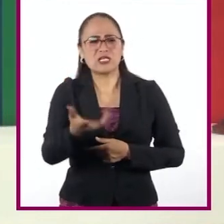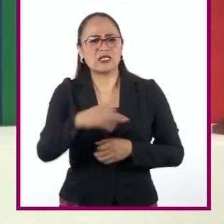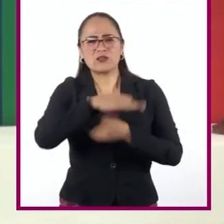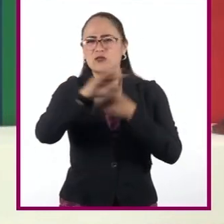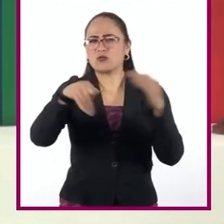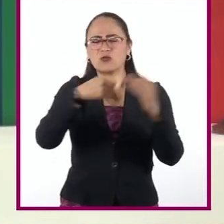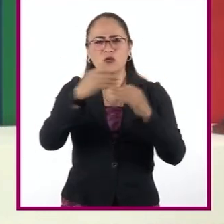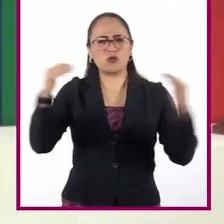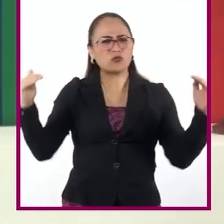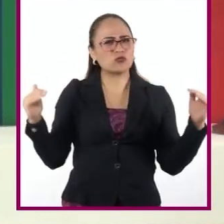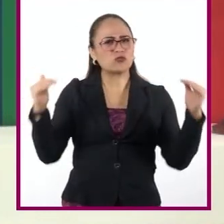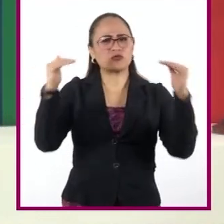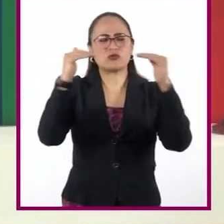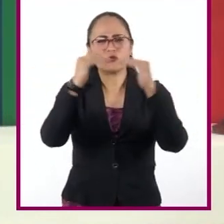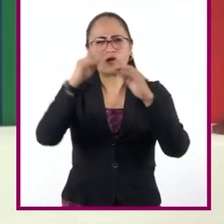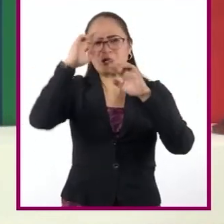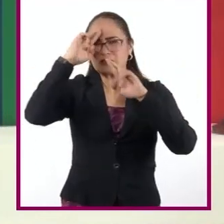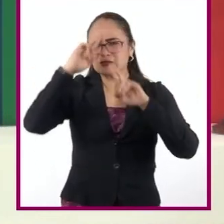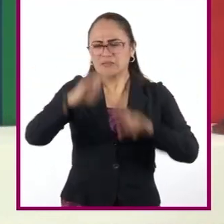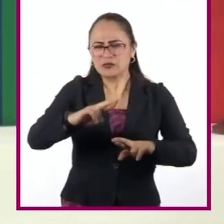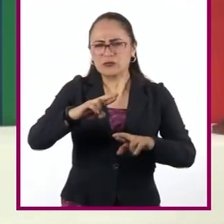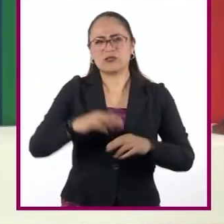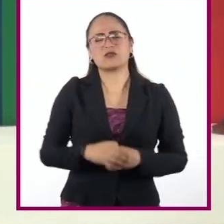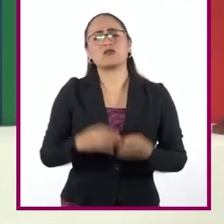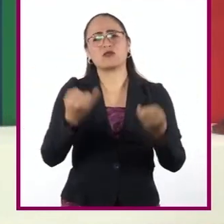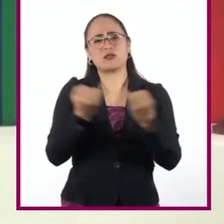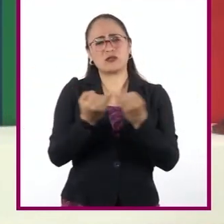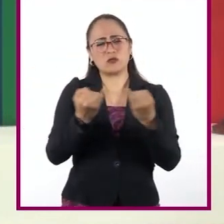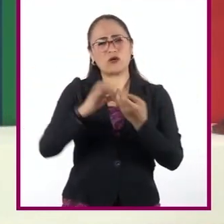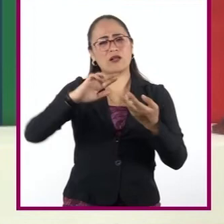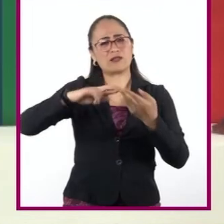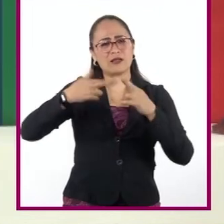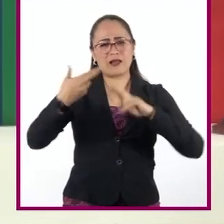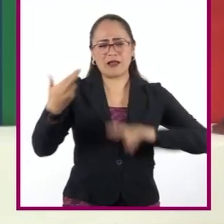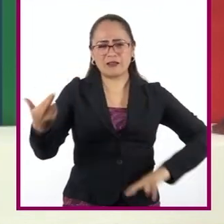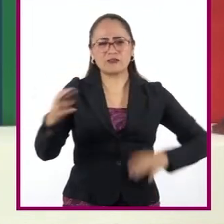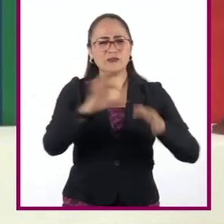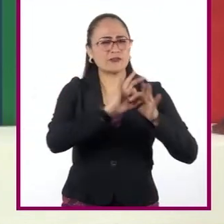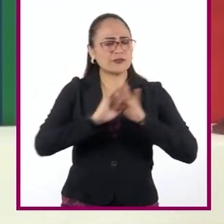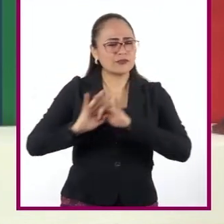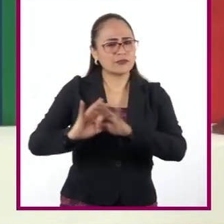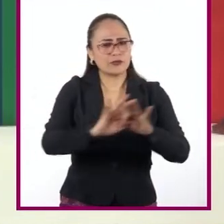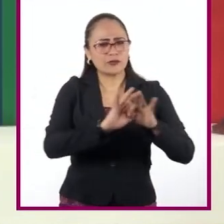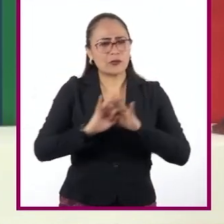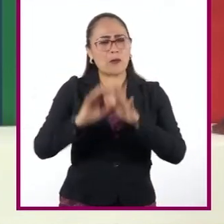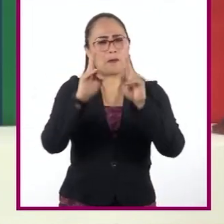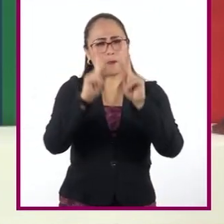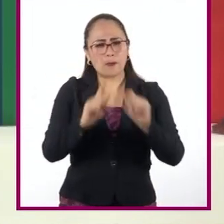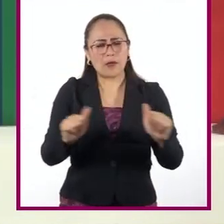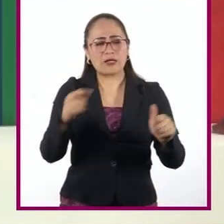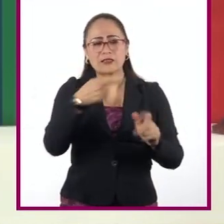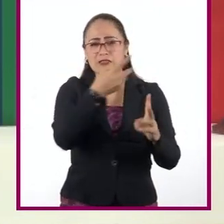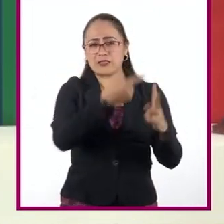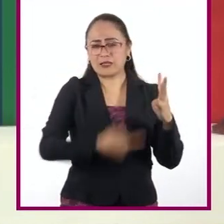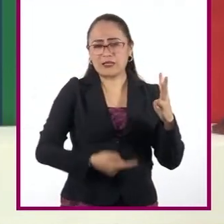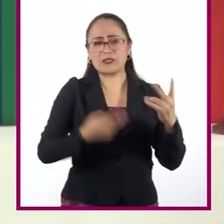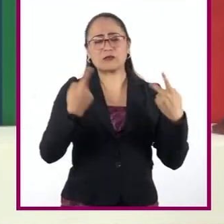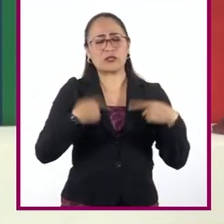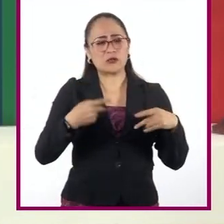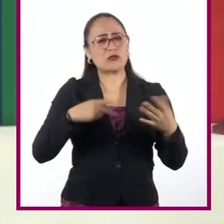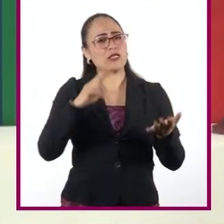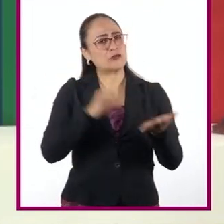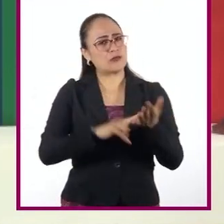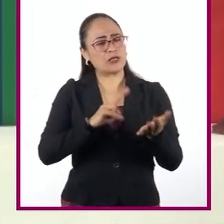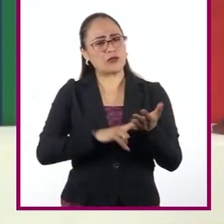respeto entre todas y todos, que las relaciones sean armónicas. Son personas valiosas, pero todas